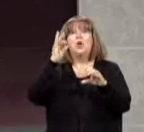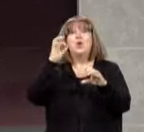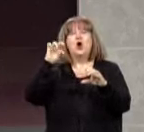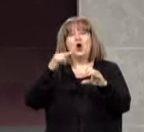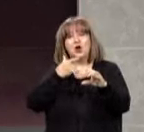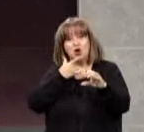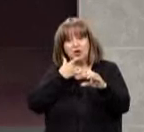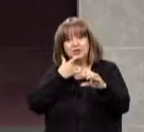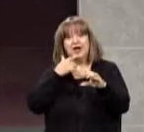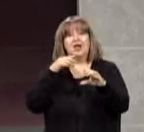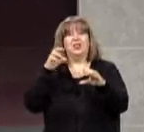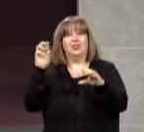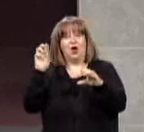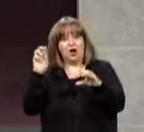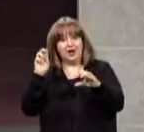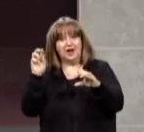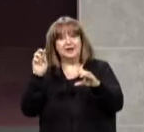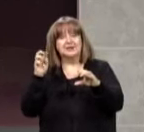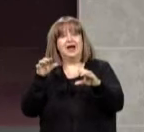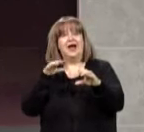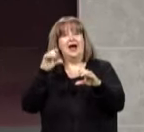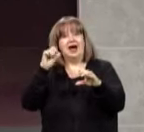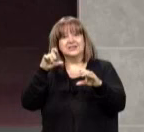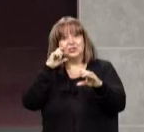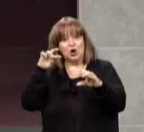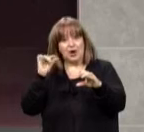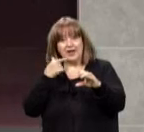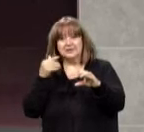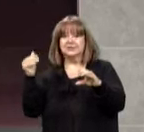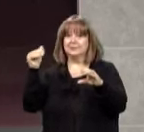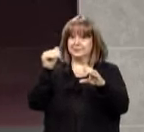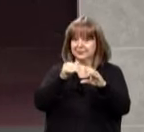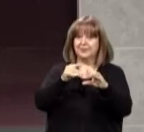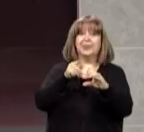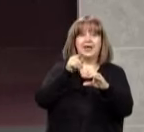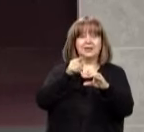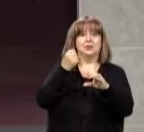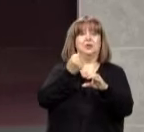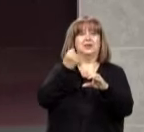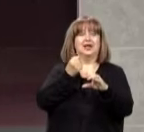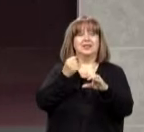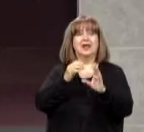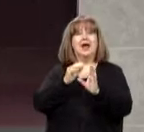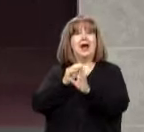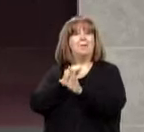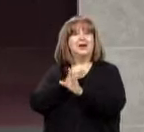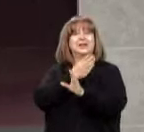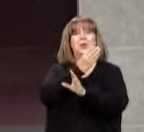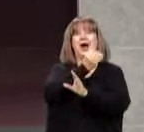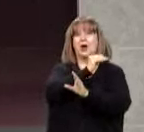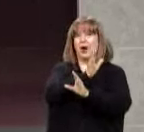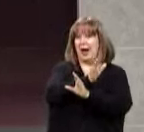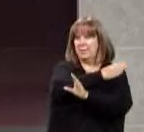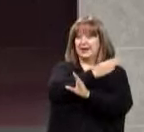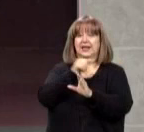fondos comunes de inversión dólares porque eso les sugiero que hagan una cuenta comitente aparte de la del banco si bien